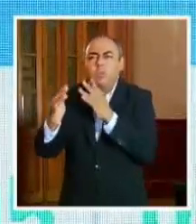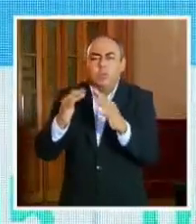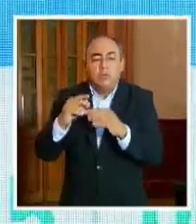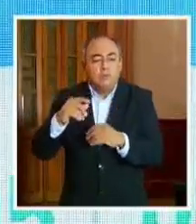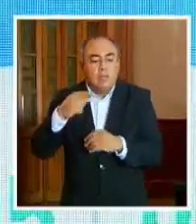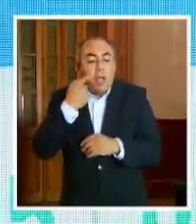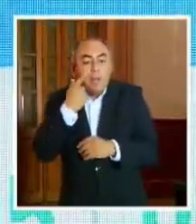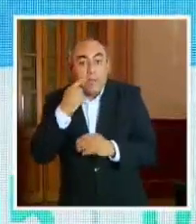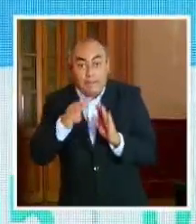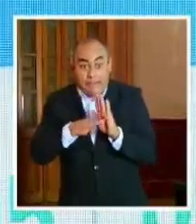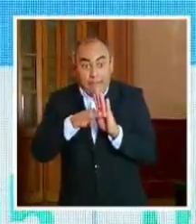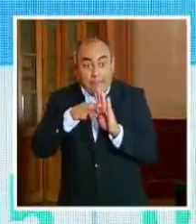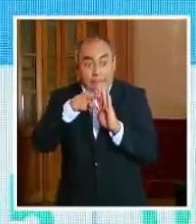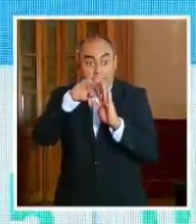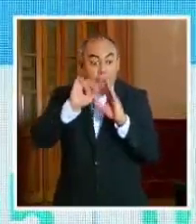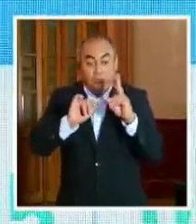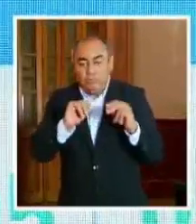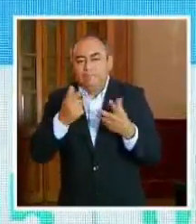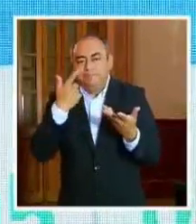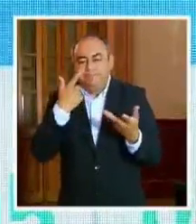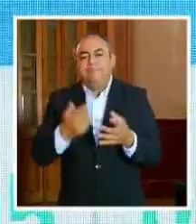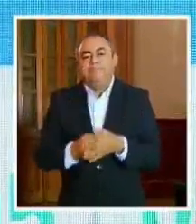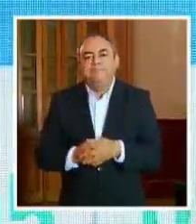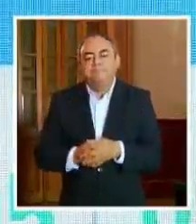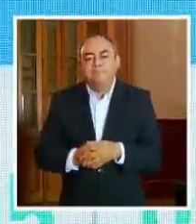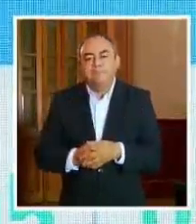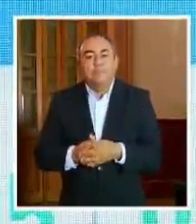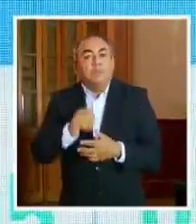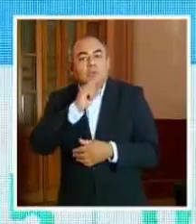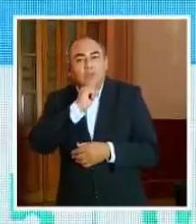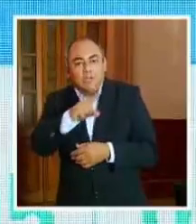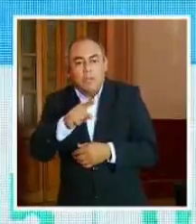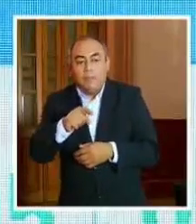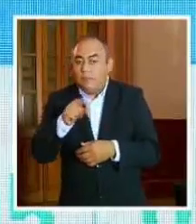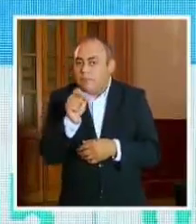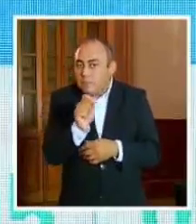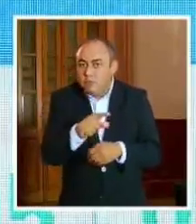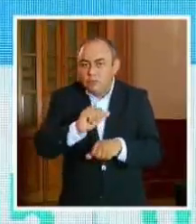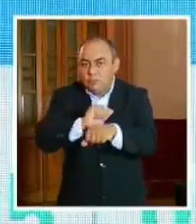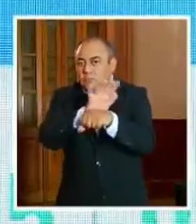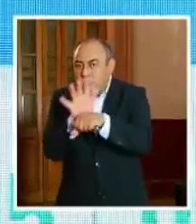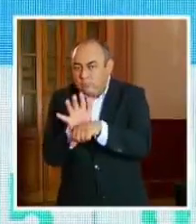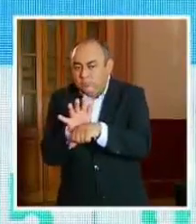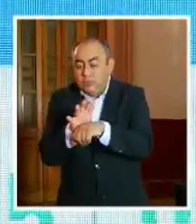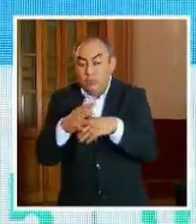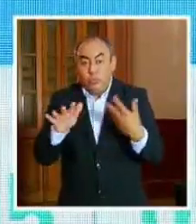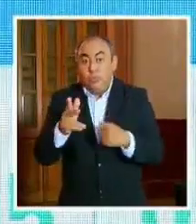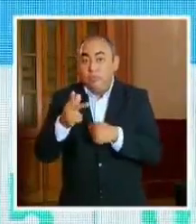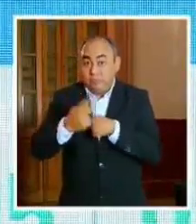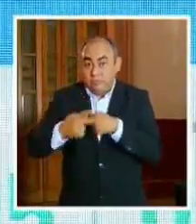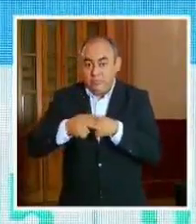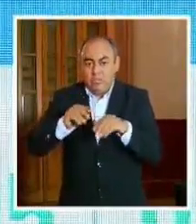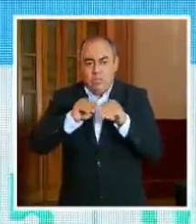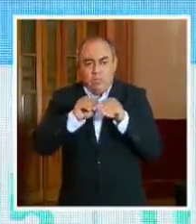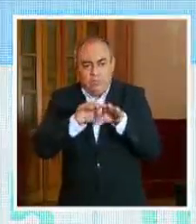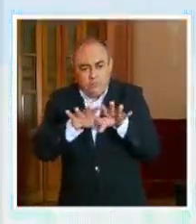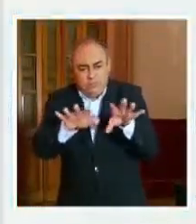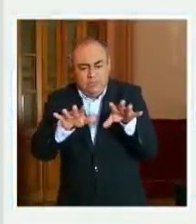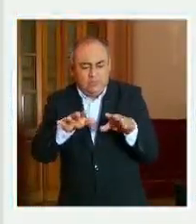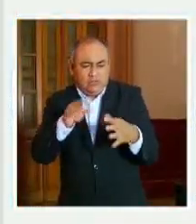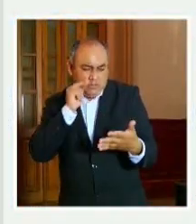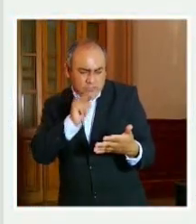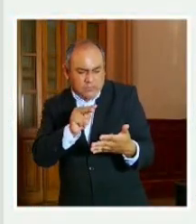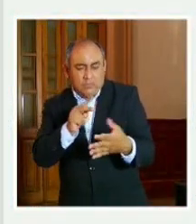es prioritario es nuestro riesgo de transmisión del virus, el cual tiene ya